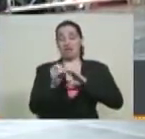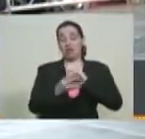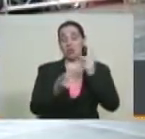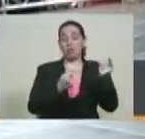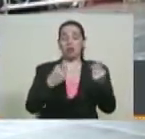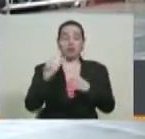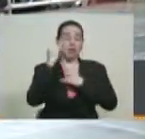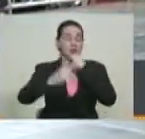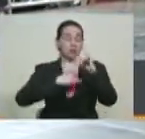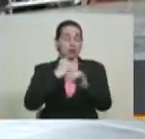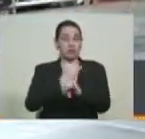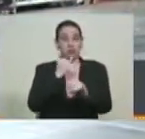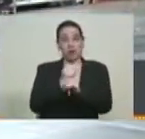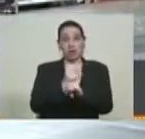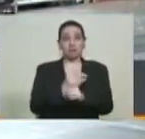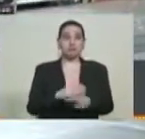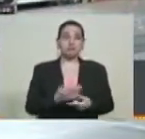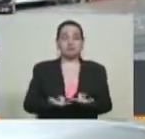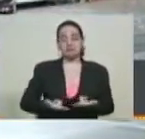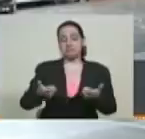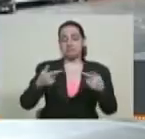Internacional.